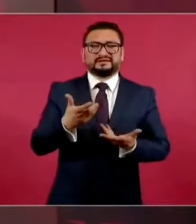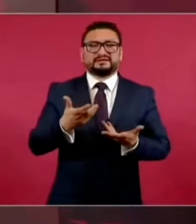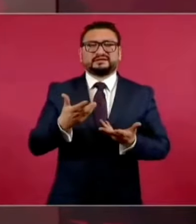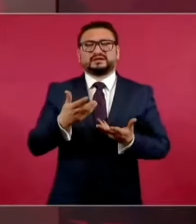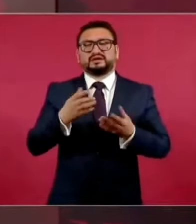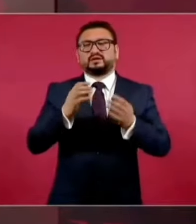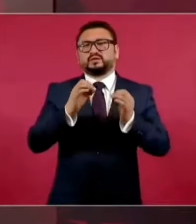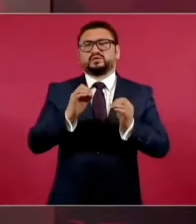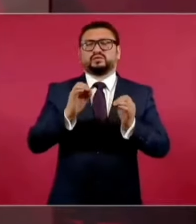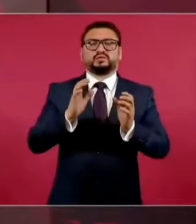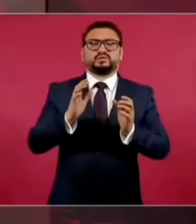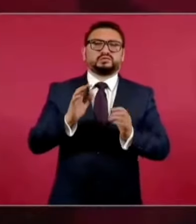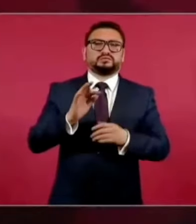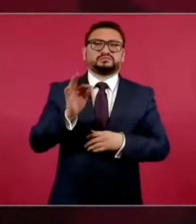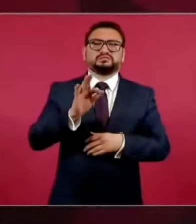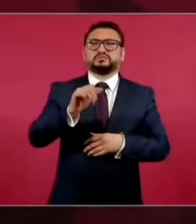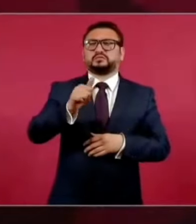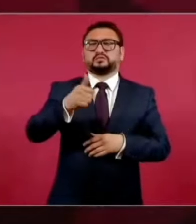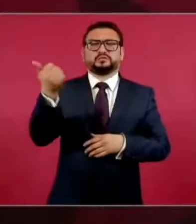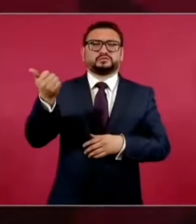y con otras